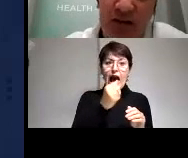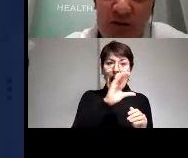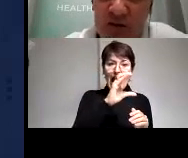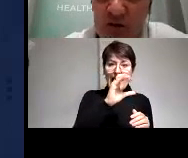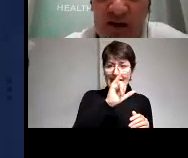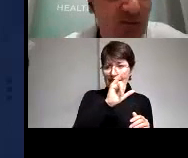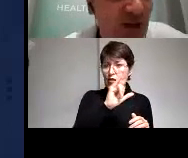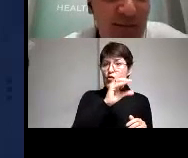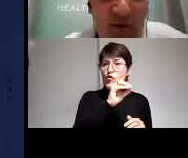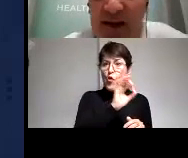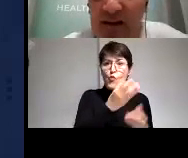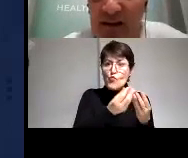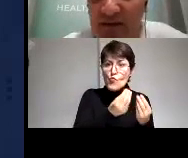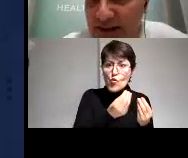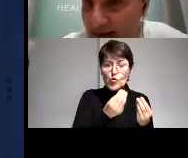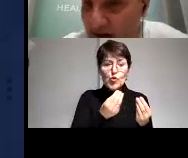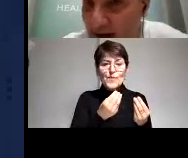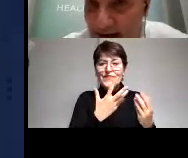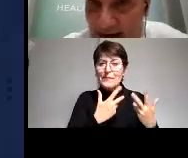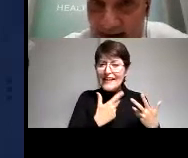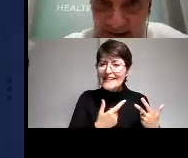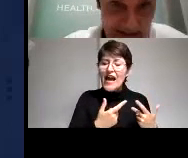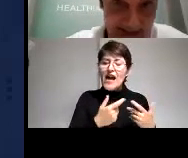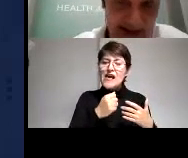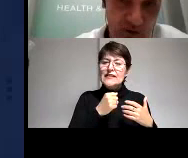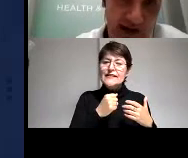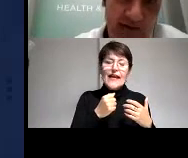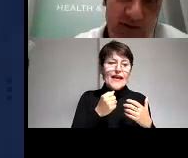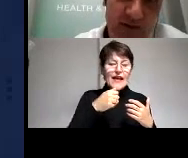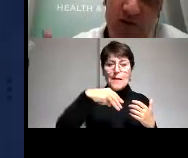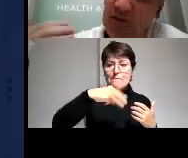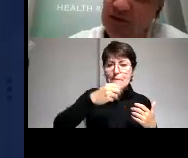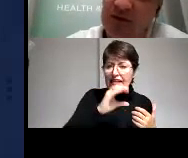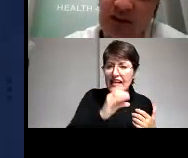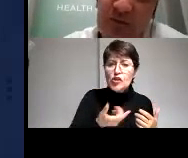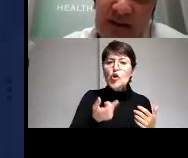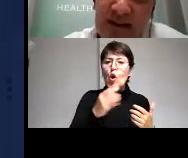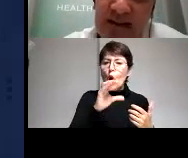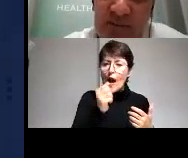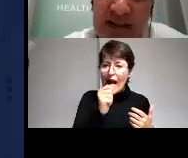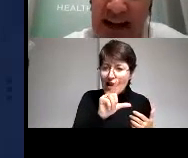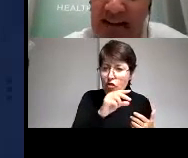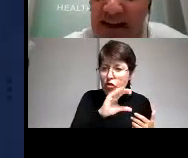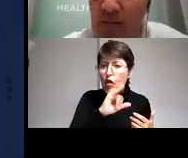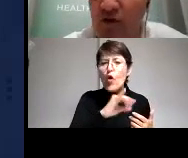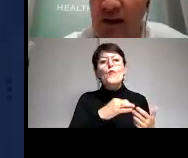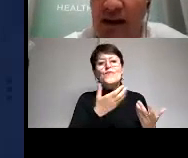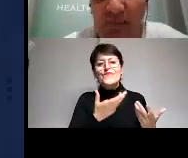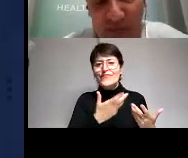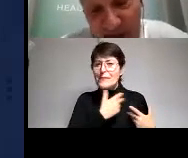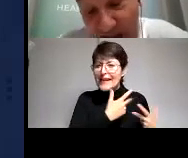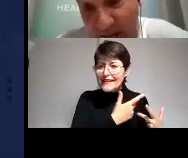esos otros lugares. Por ejemplo, se afecta extraemos calcio del hueso, por lo tanto